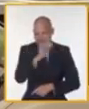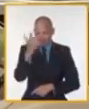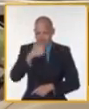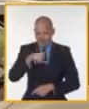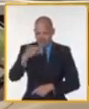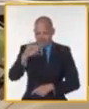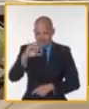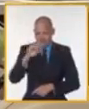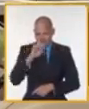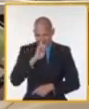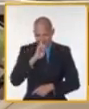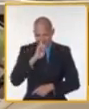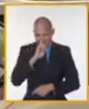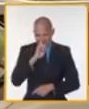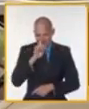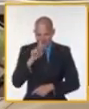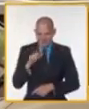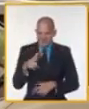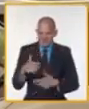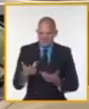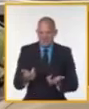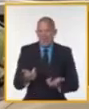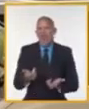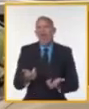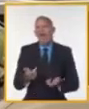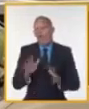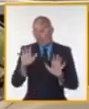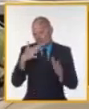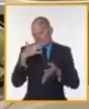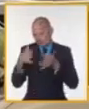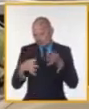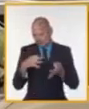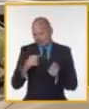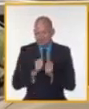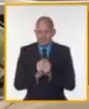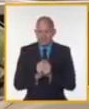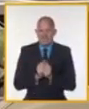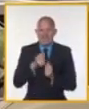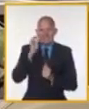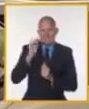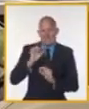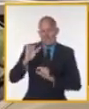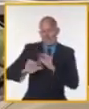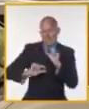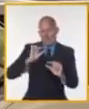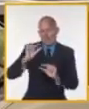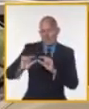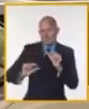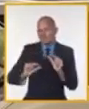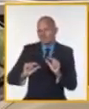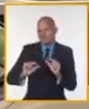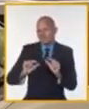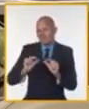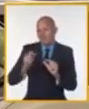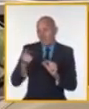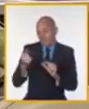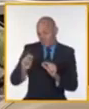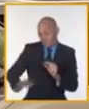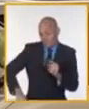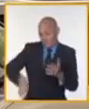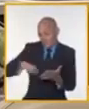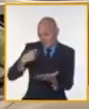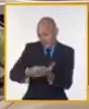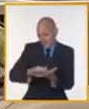porque también están los terminales de punto de venta. Hay que decir que se incrementa, que ese pago no sea a una cuenta